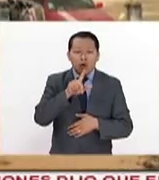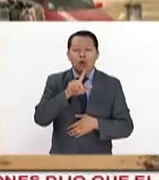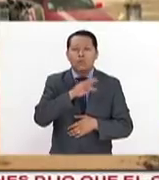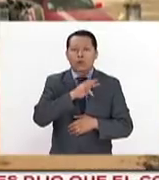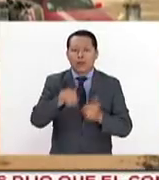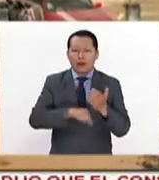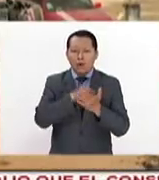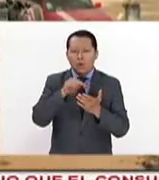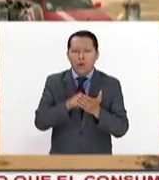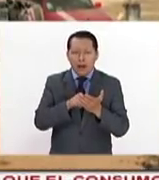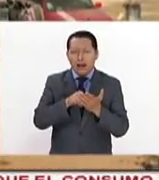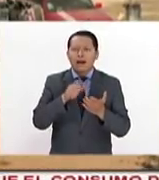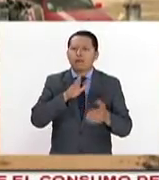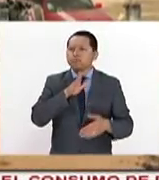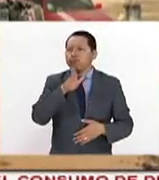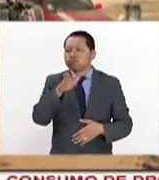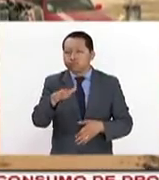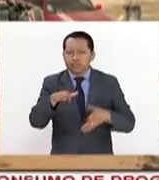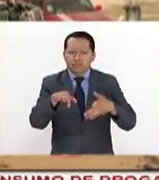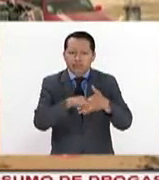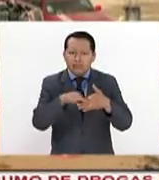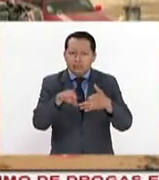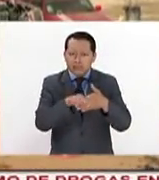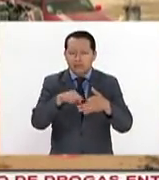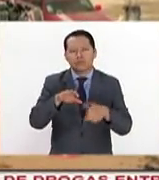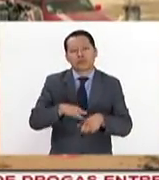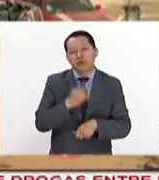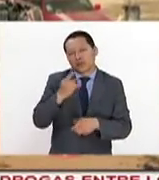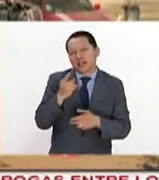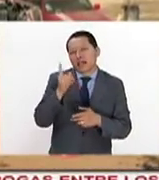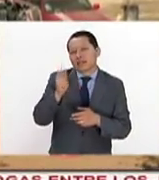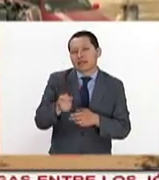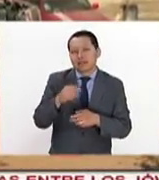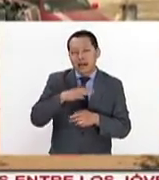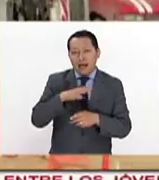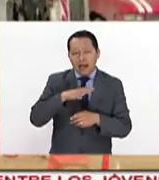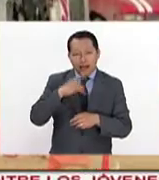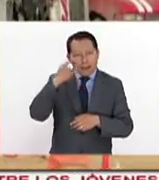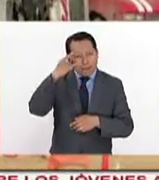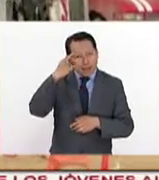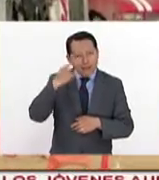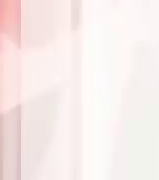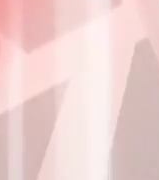zonas afectadas por la cercanía, pues se encontraba en Campeche.